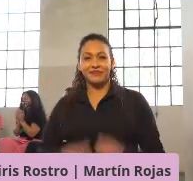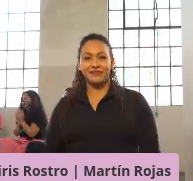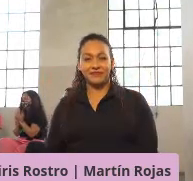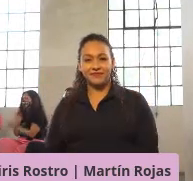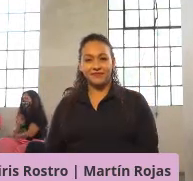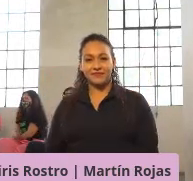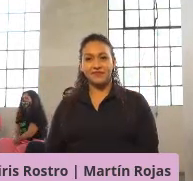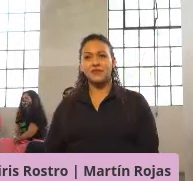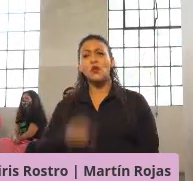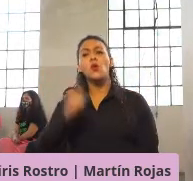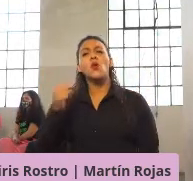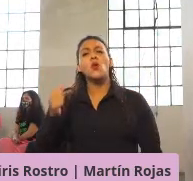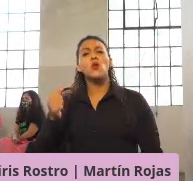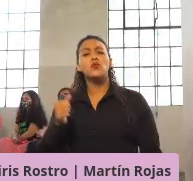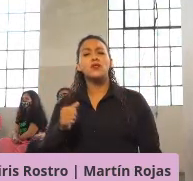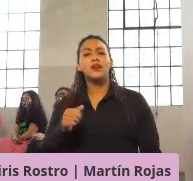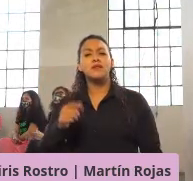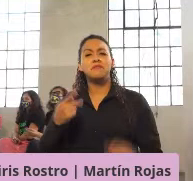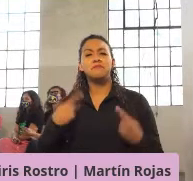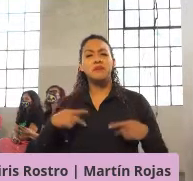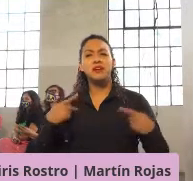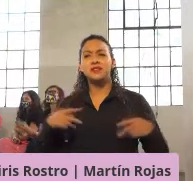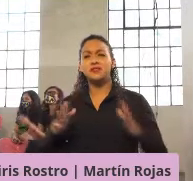pregunta por allá atrás, creo.